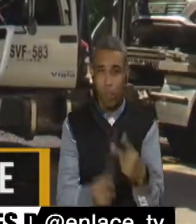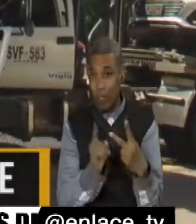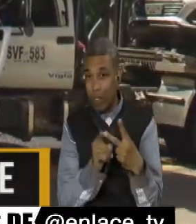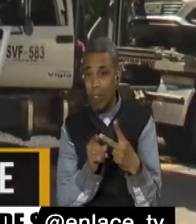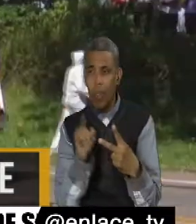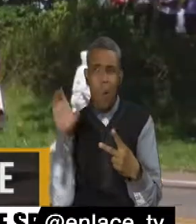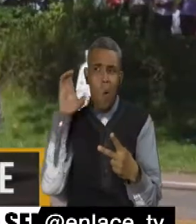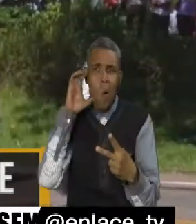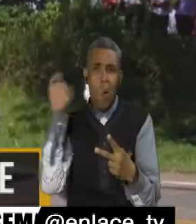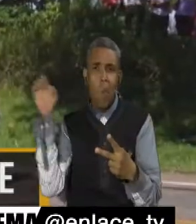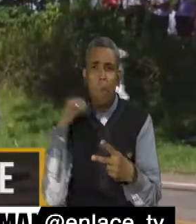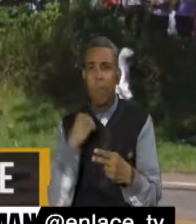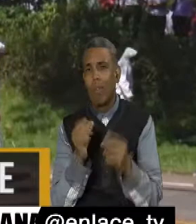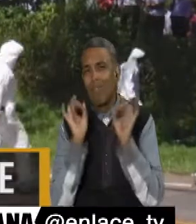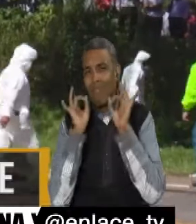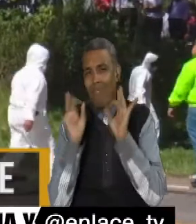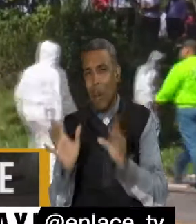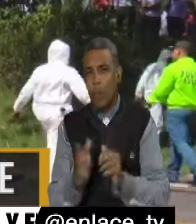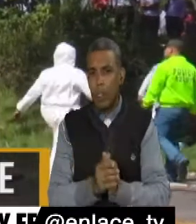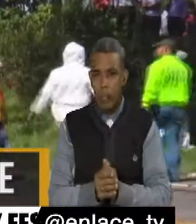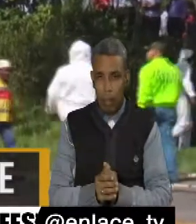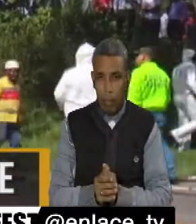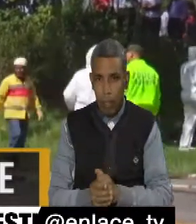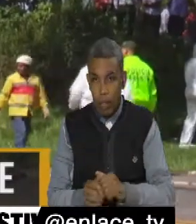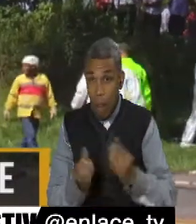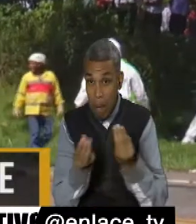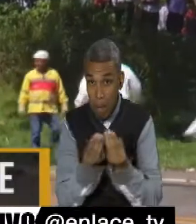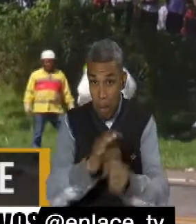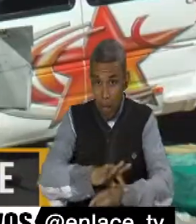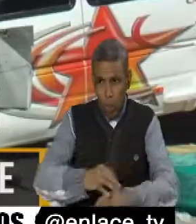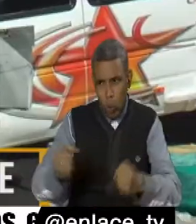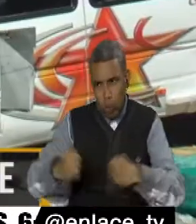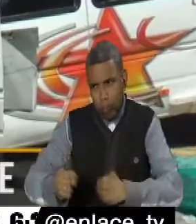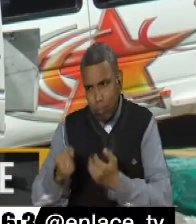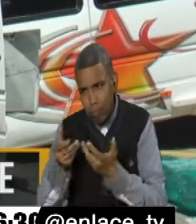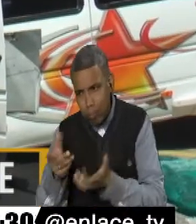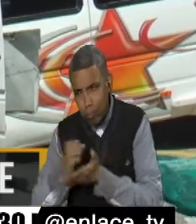XBB726, que chocó casi de frente contra una tractomula niñera de placas